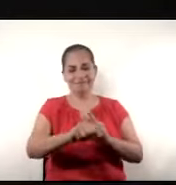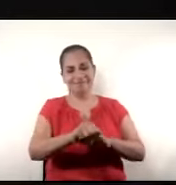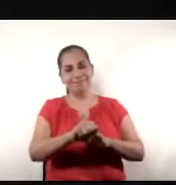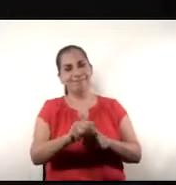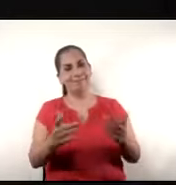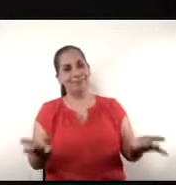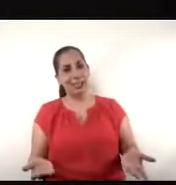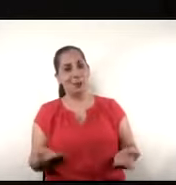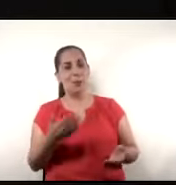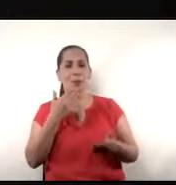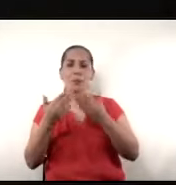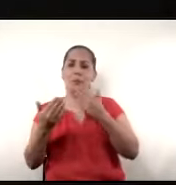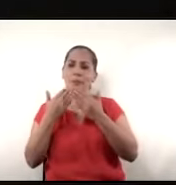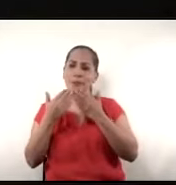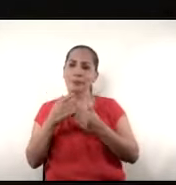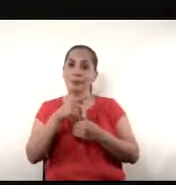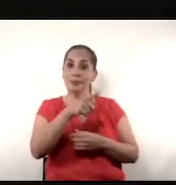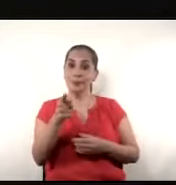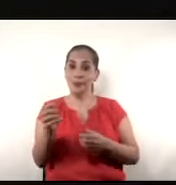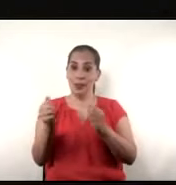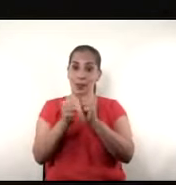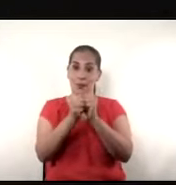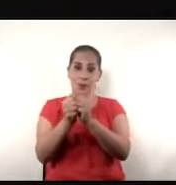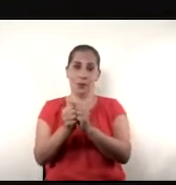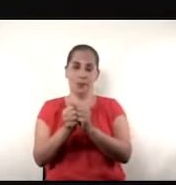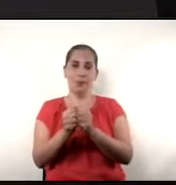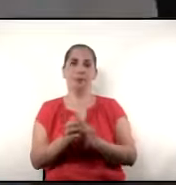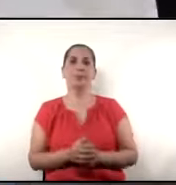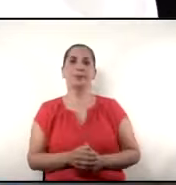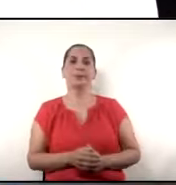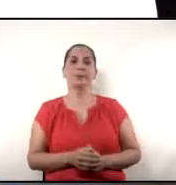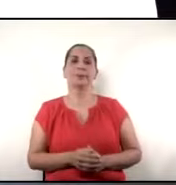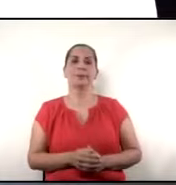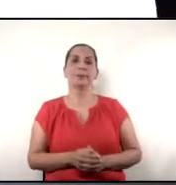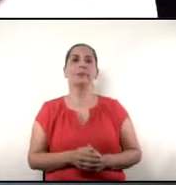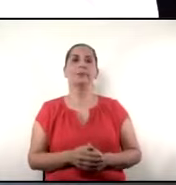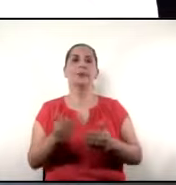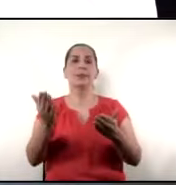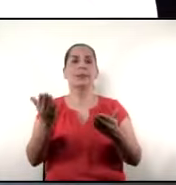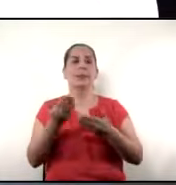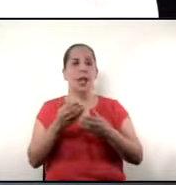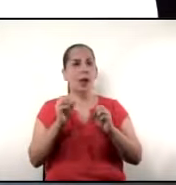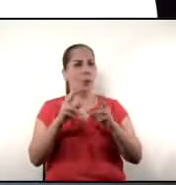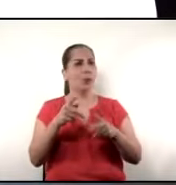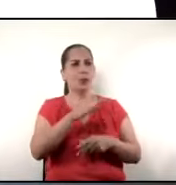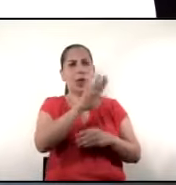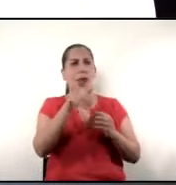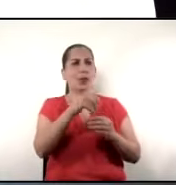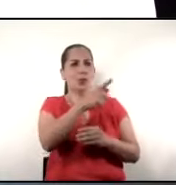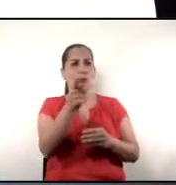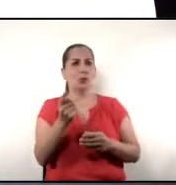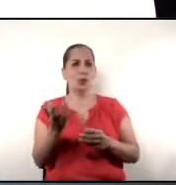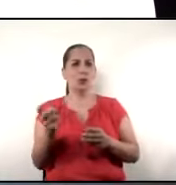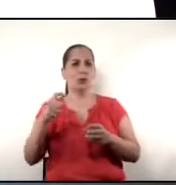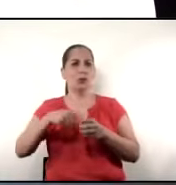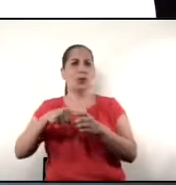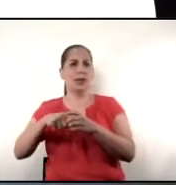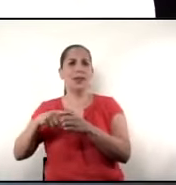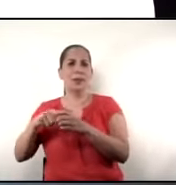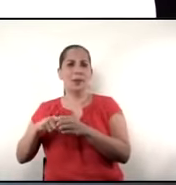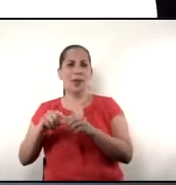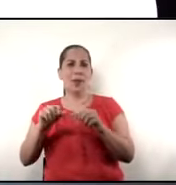Muchísimas gracias por haber venido a acompañarnos y pues darle la oportunidad a todos nuestros agremiados de conocer sus puntos de